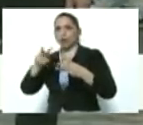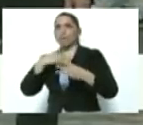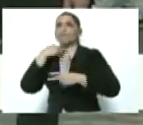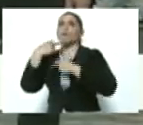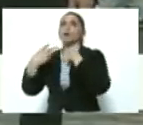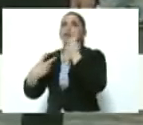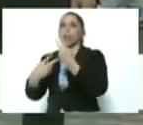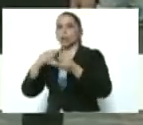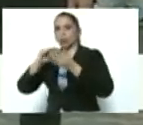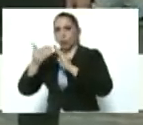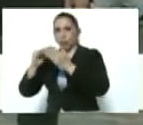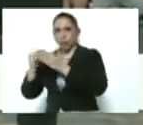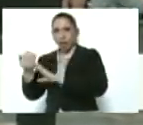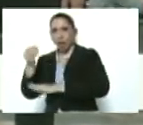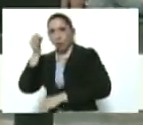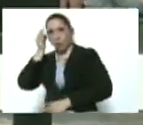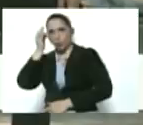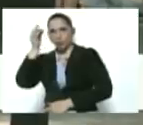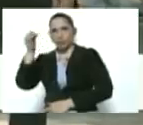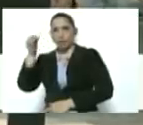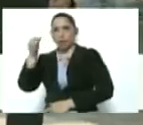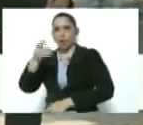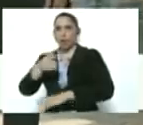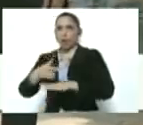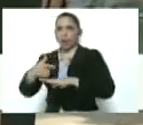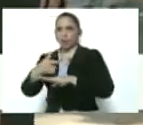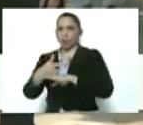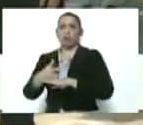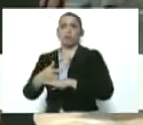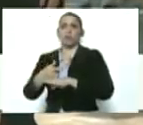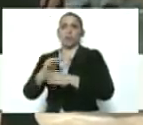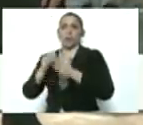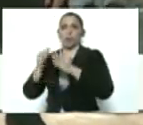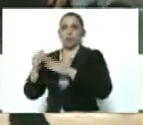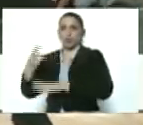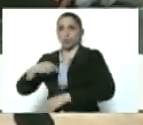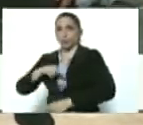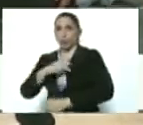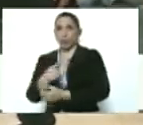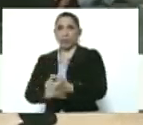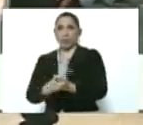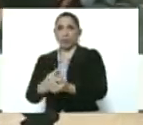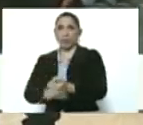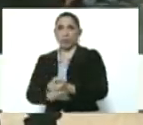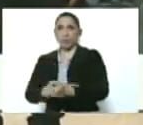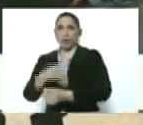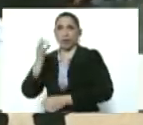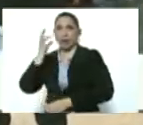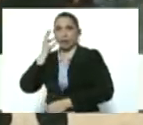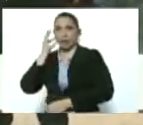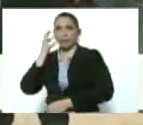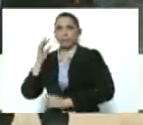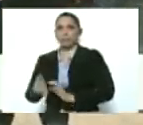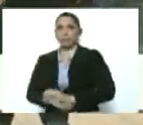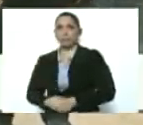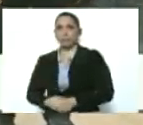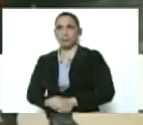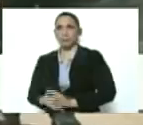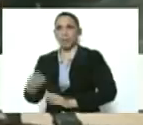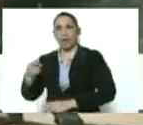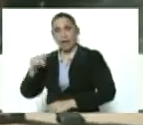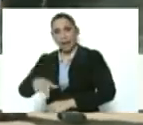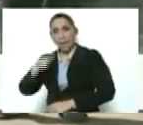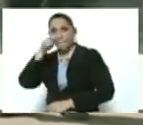voceros del consejo ejecutivo de la comuna nuestra hermana anacaona y nuestro hermano robert este pueblo